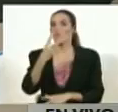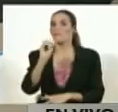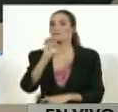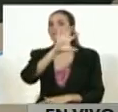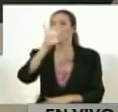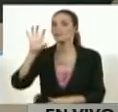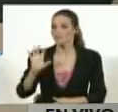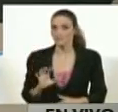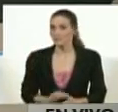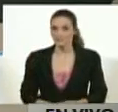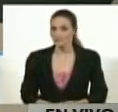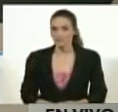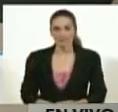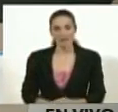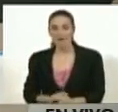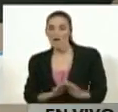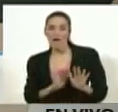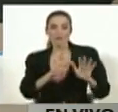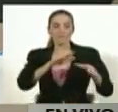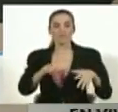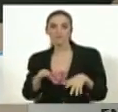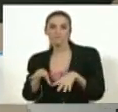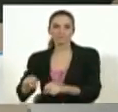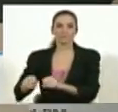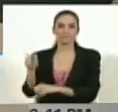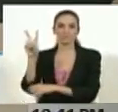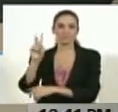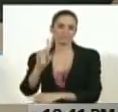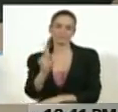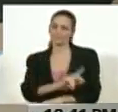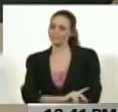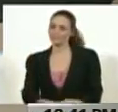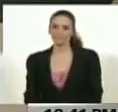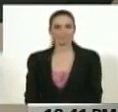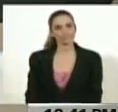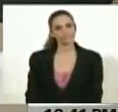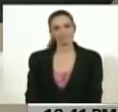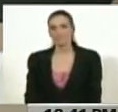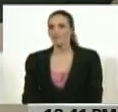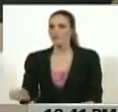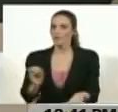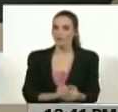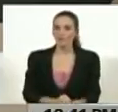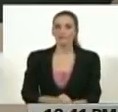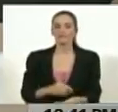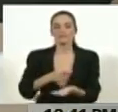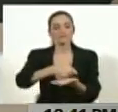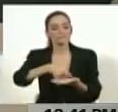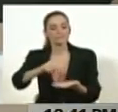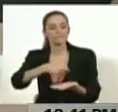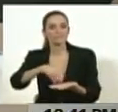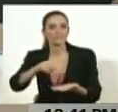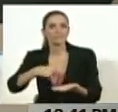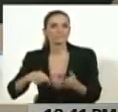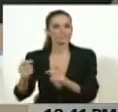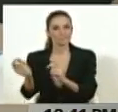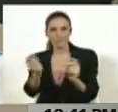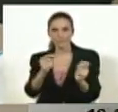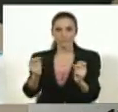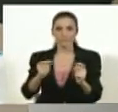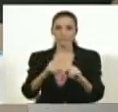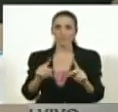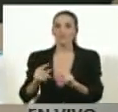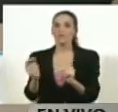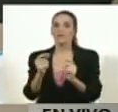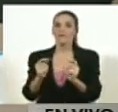países que ya apoyaban el plan de intervención a Venezuela Y nuevamente se tomó nota de ese debate pero ese